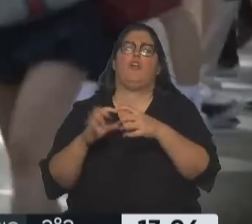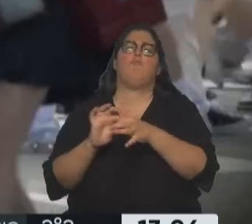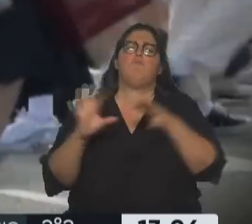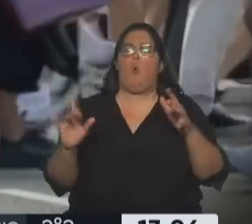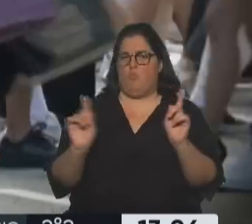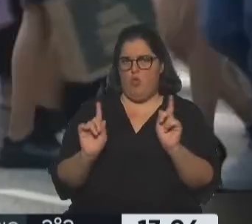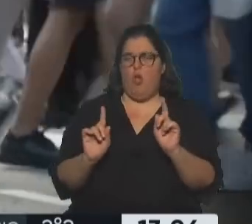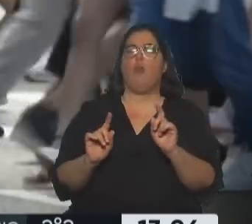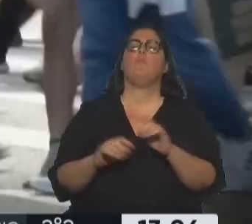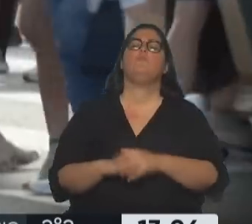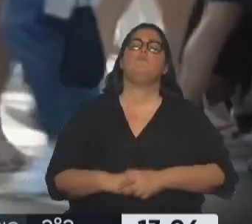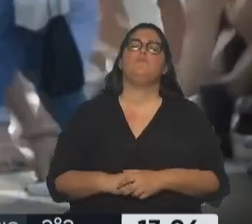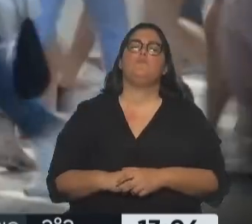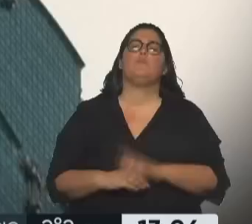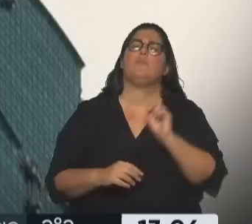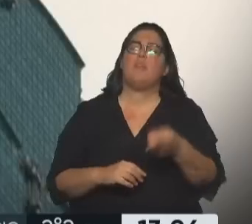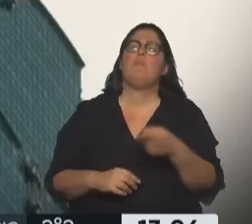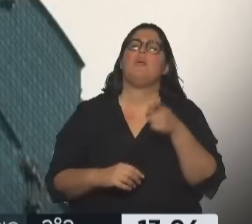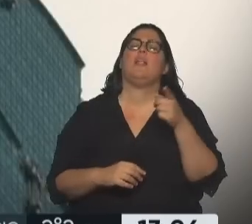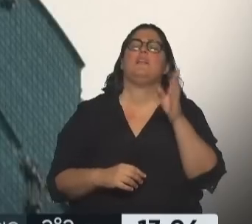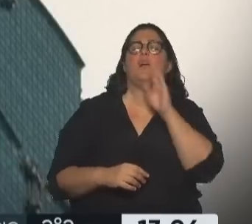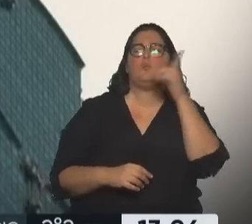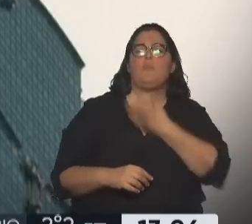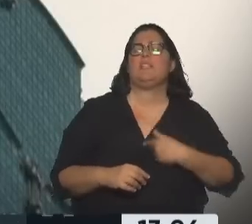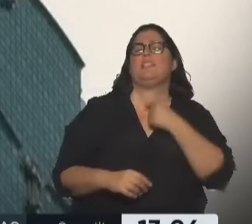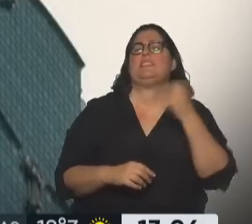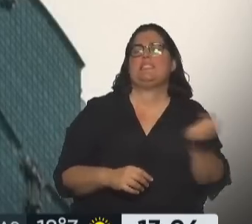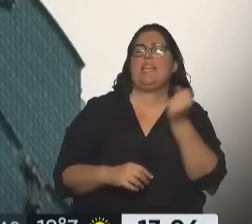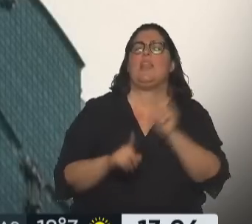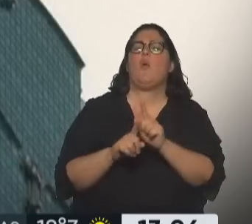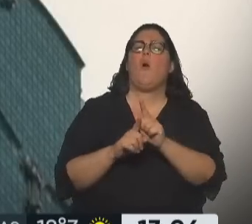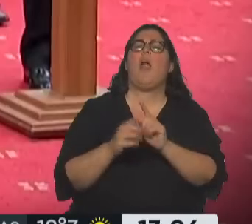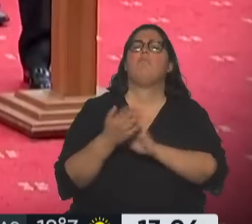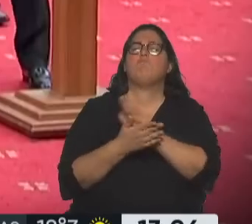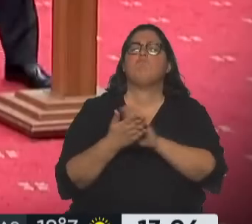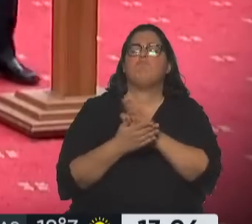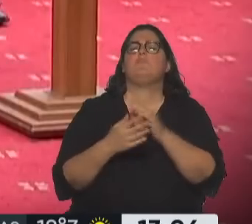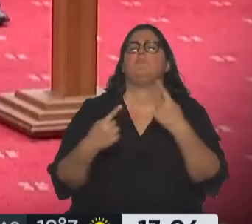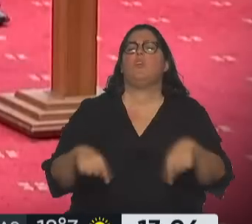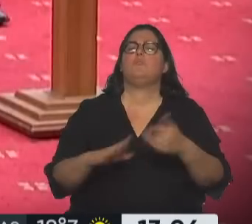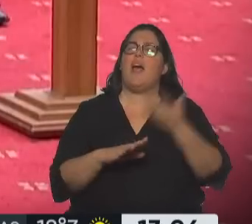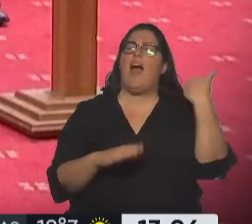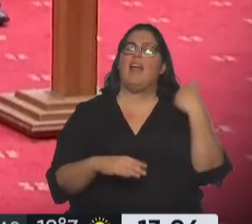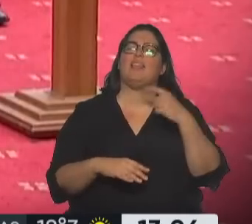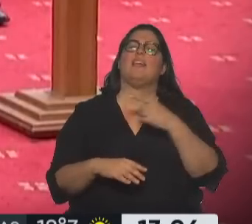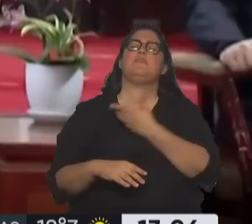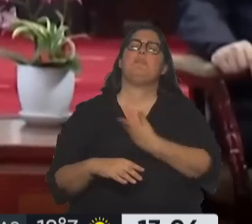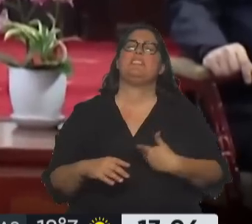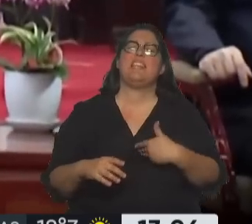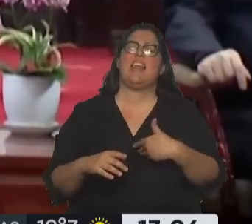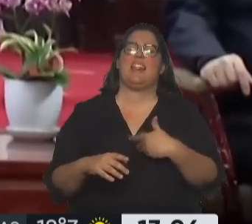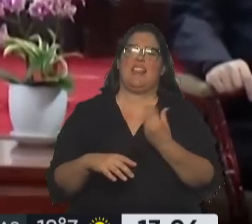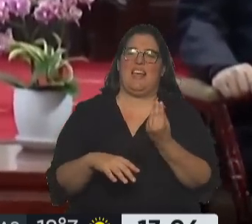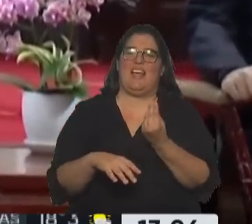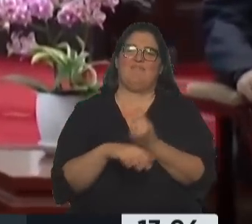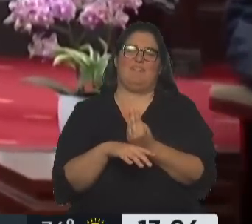de China. Pretendía también superar las tensiones producidas por la visita a la isla de la entonces presidenta de la Cámara de Representantes,